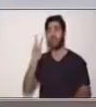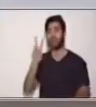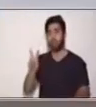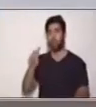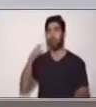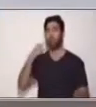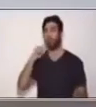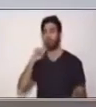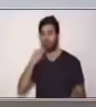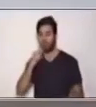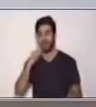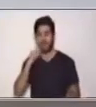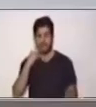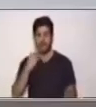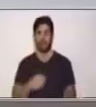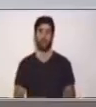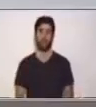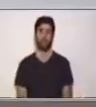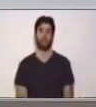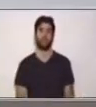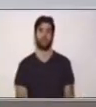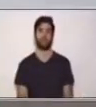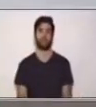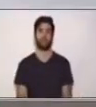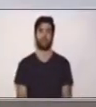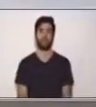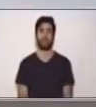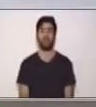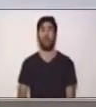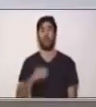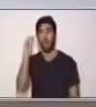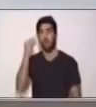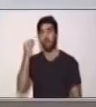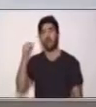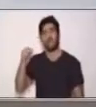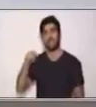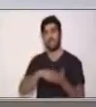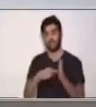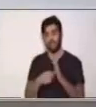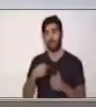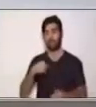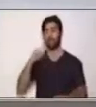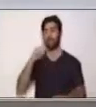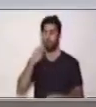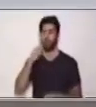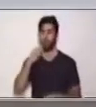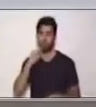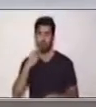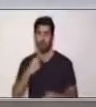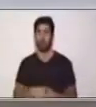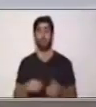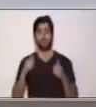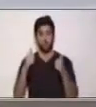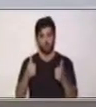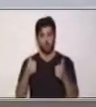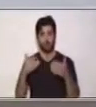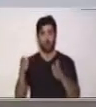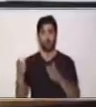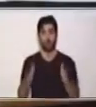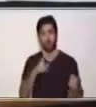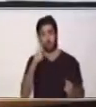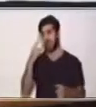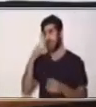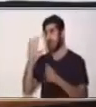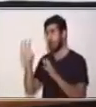voy a colocar acá 2 dulces, porque estoy hablando de dulces, ¿verdad? Muy bien, entonces si se dan